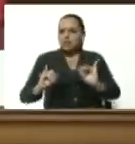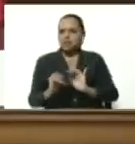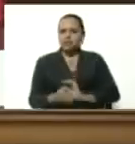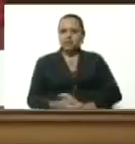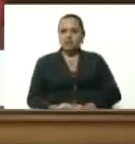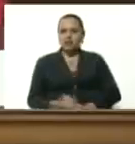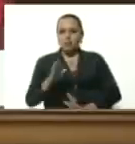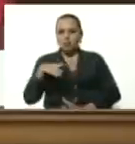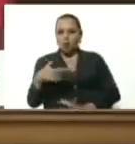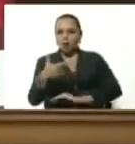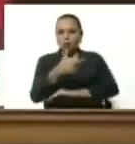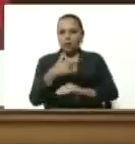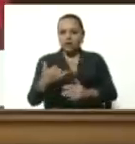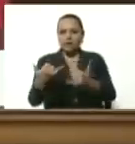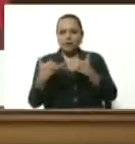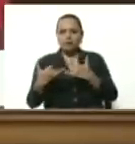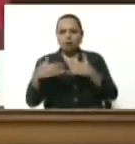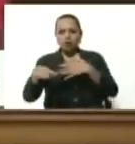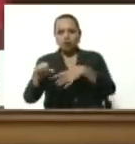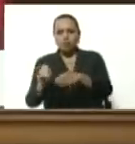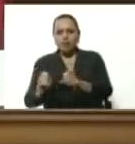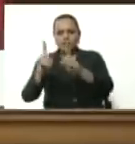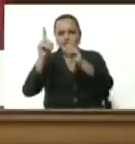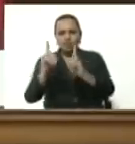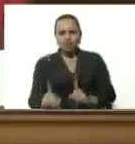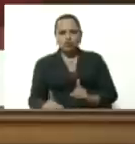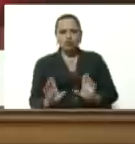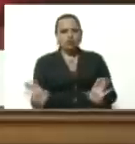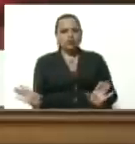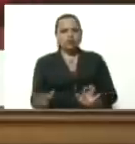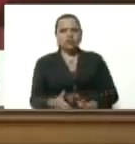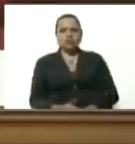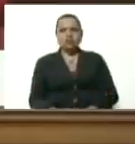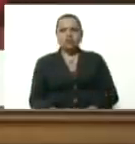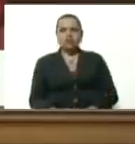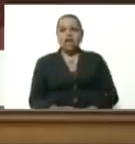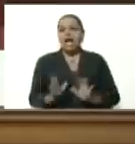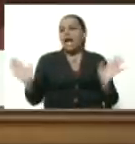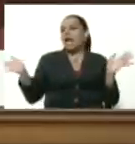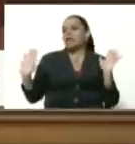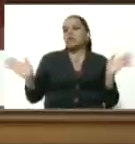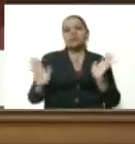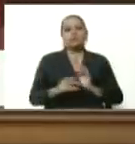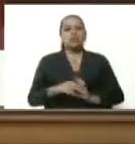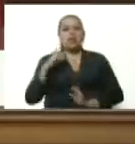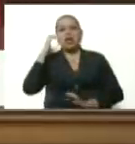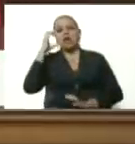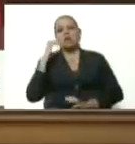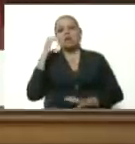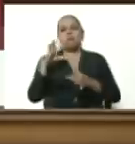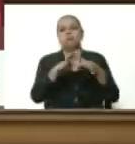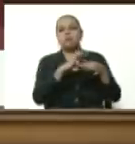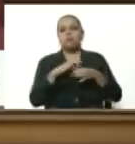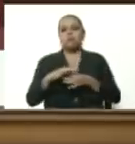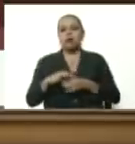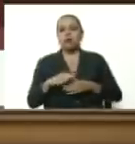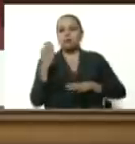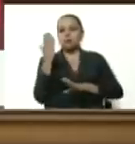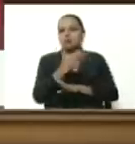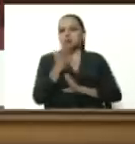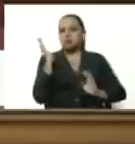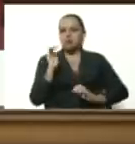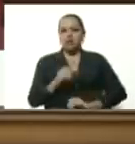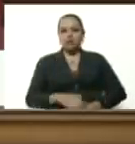para gobernarse y para tomar las decisiones que correspondan. Ah, la Unión Europea no sanciona. Hoy la Unión